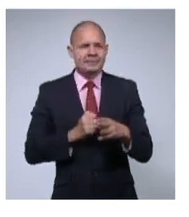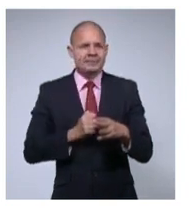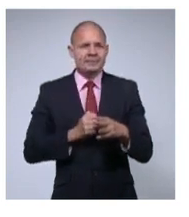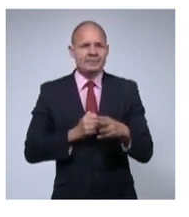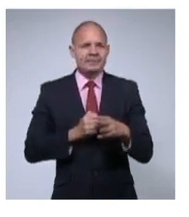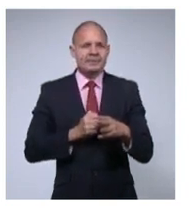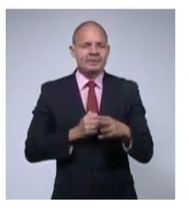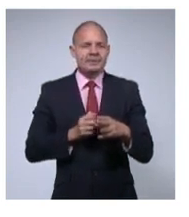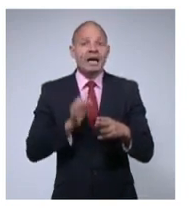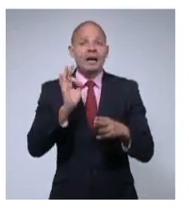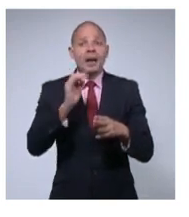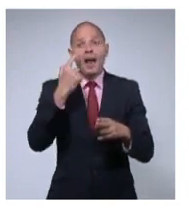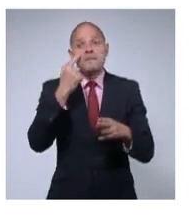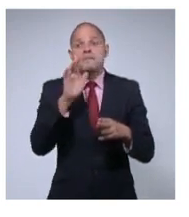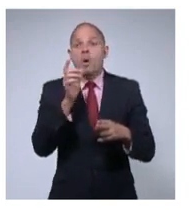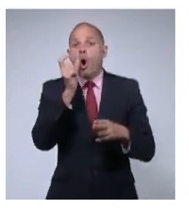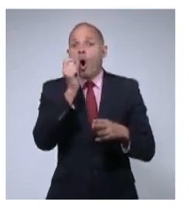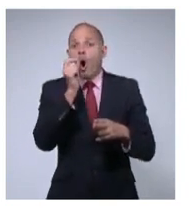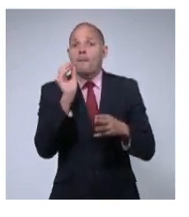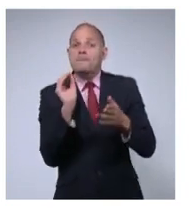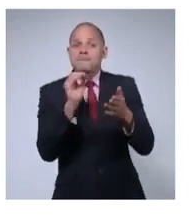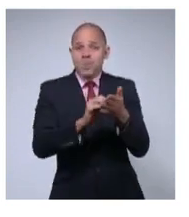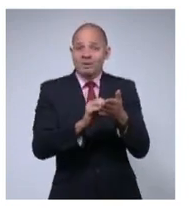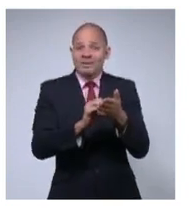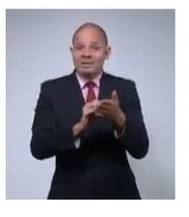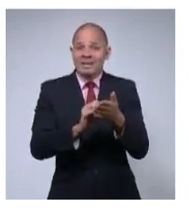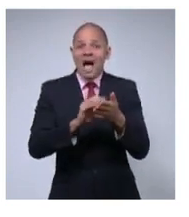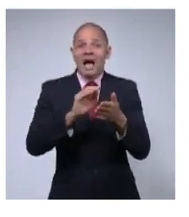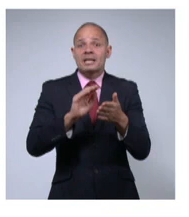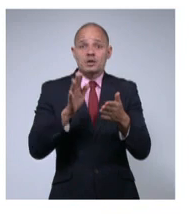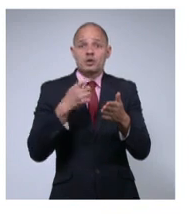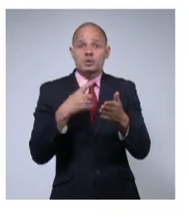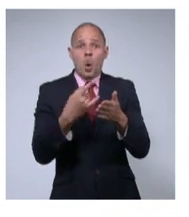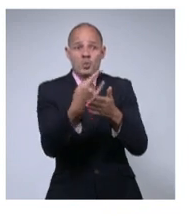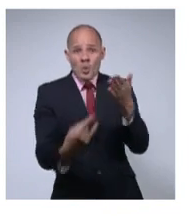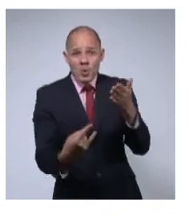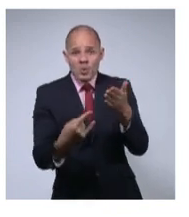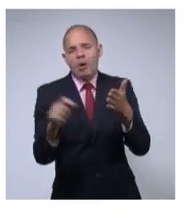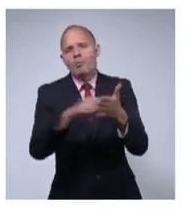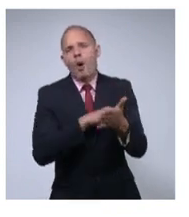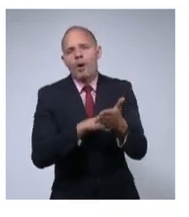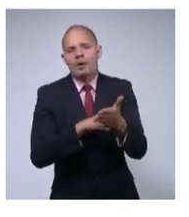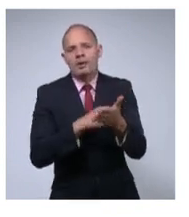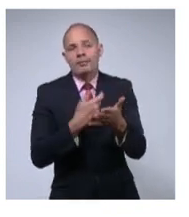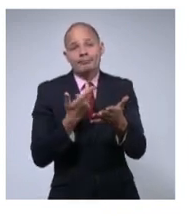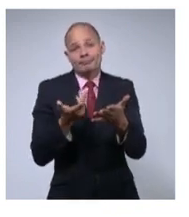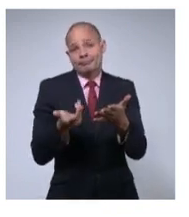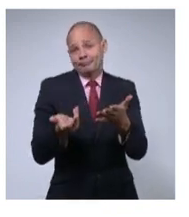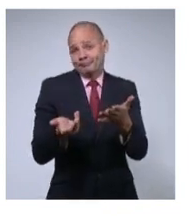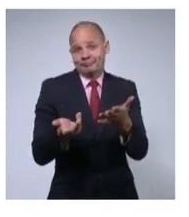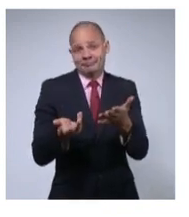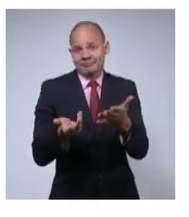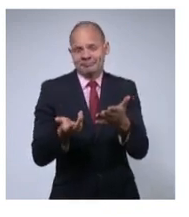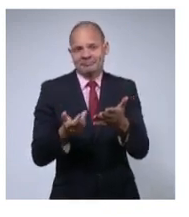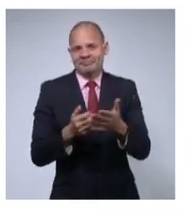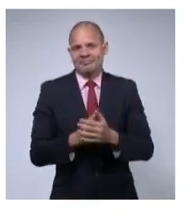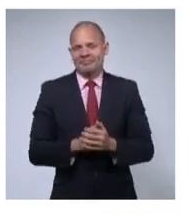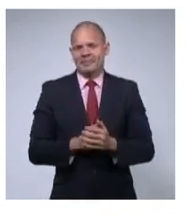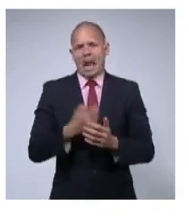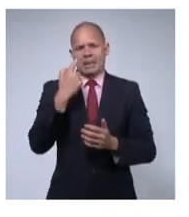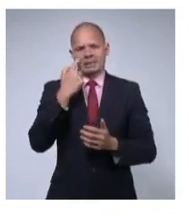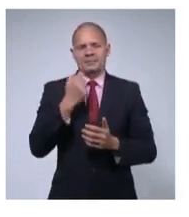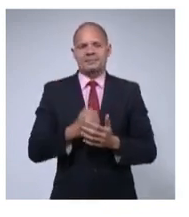porque favorablemente teníamos la captura, ya después no aparece en la publicación de Hansel, pero después se sumó. No les puedo asegurar